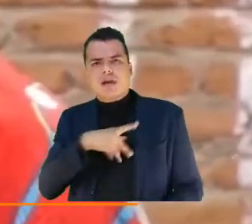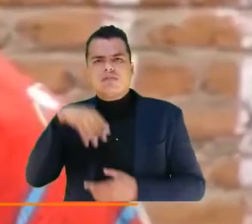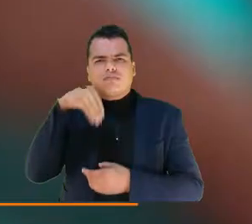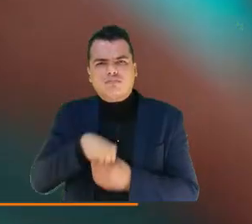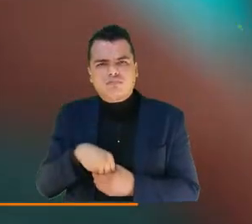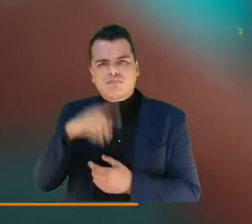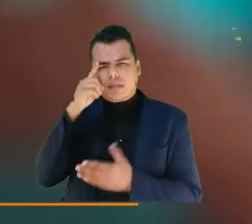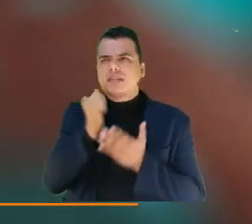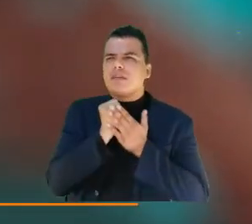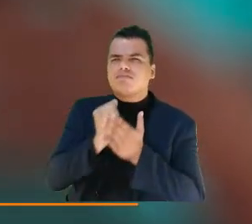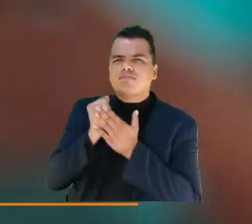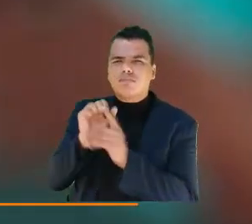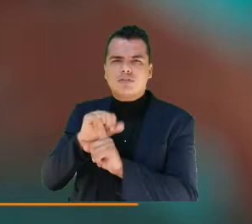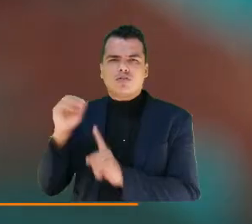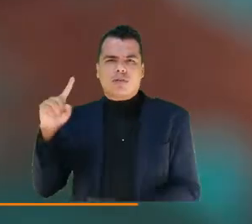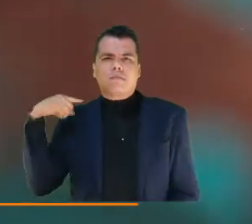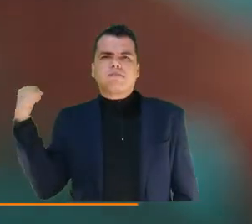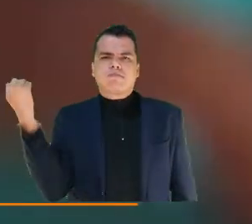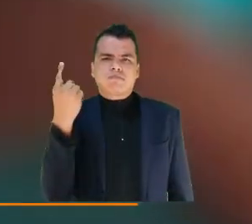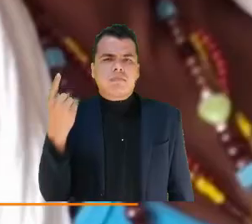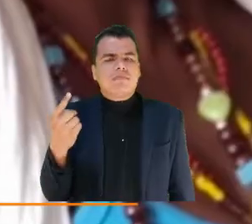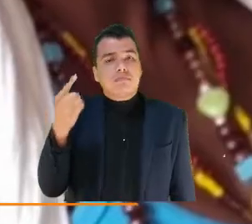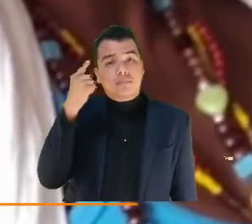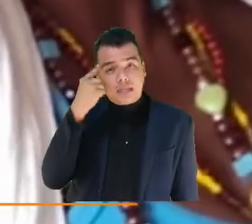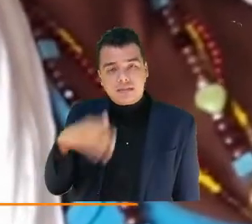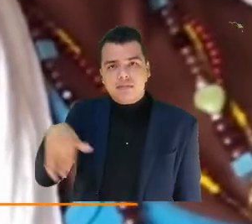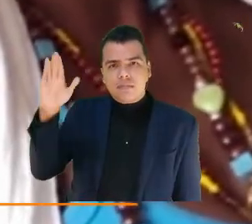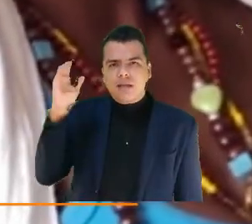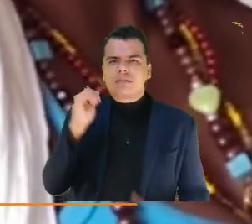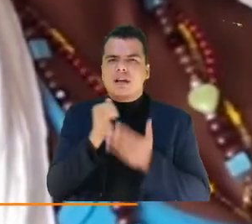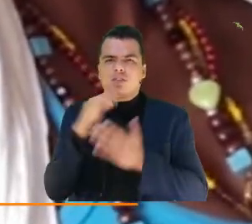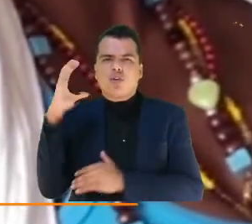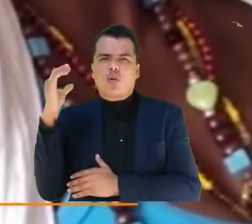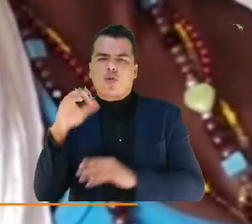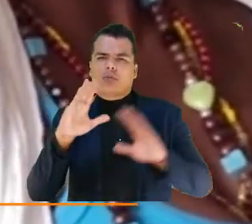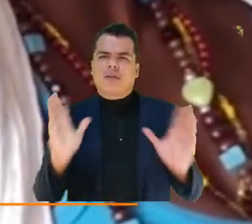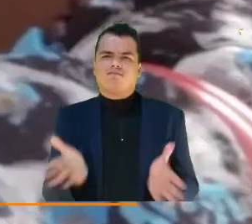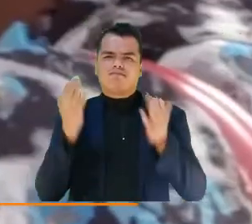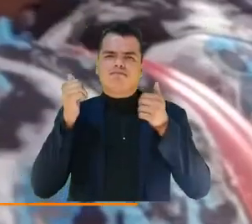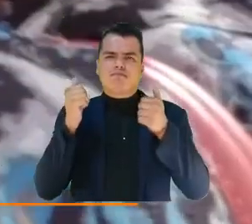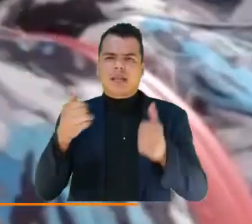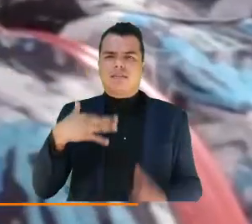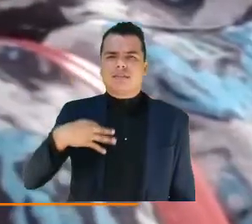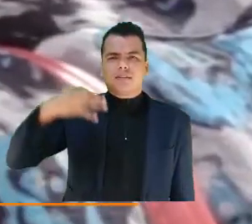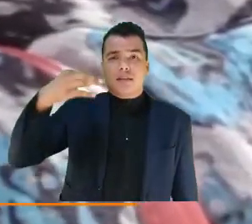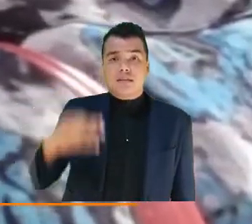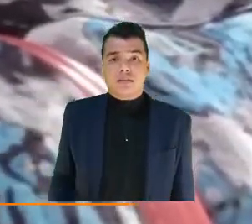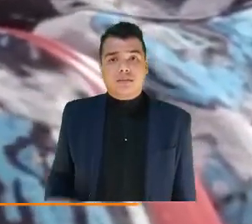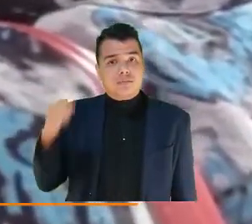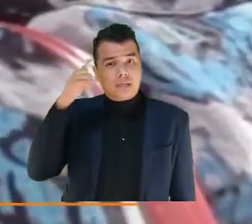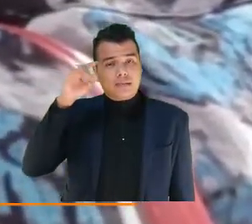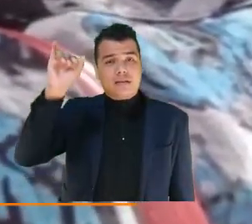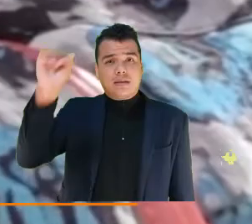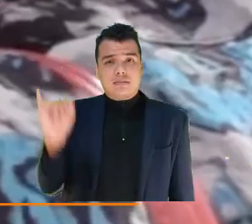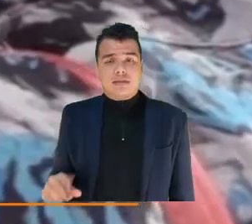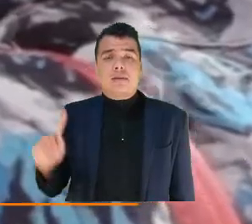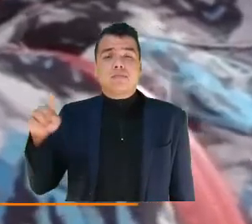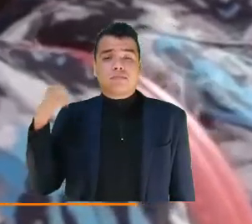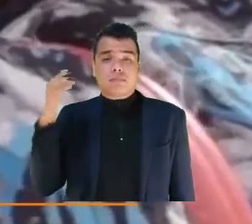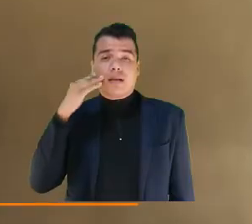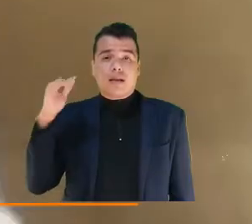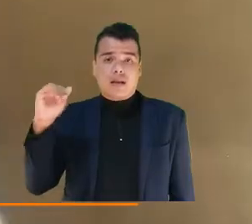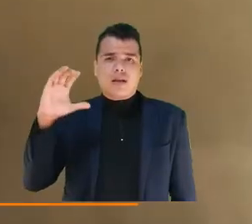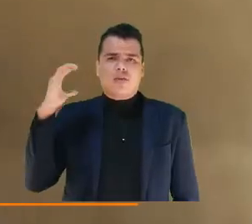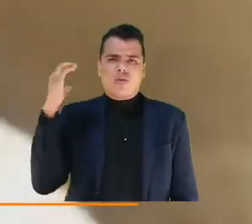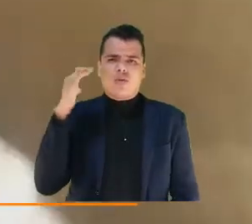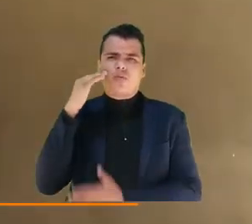que le sirve a la sociedad, que contribuye a hacer de Colombia un mejor lugar, una sociedad digna. Y eso lo hacen todas las mamás de este